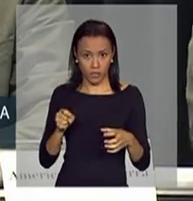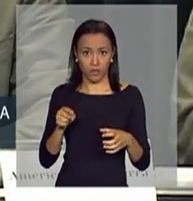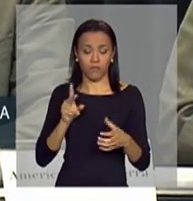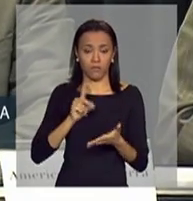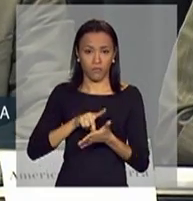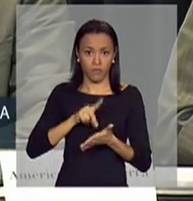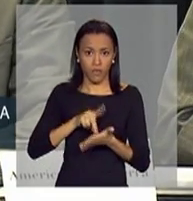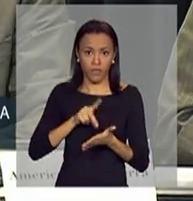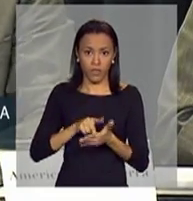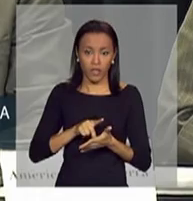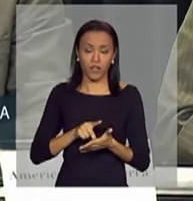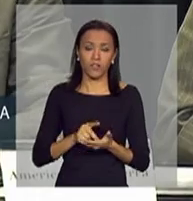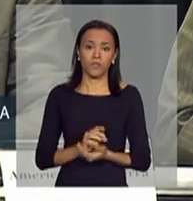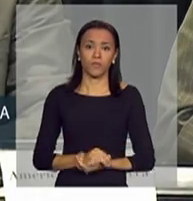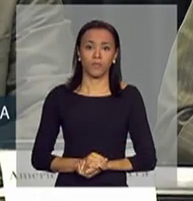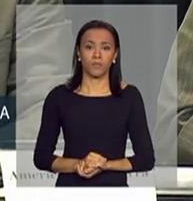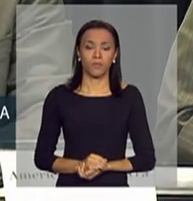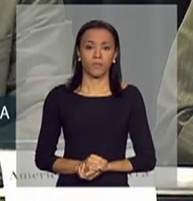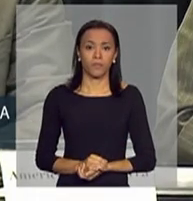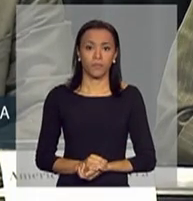apoyado y seguiremos apoyando